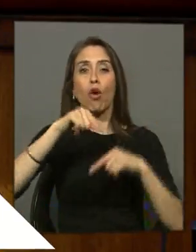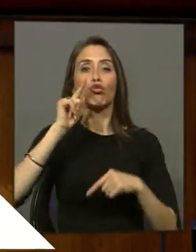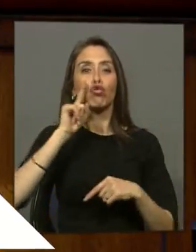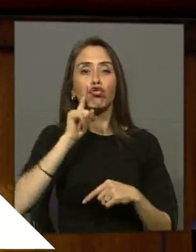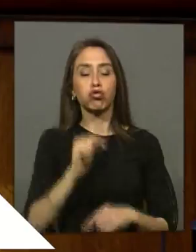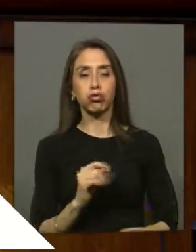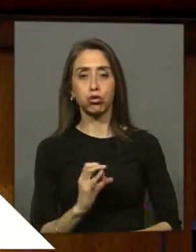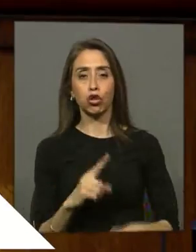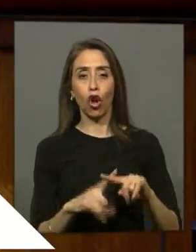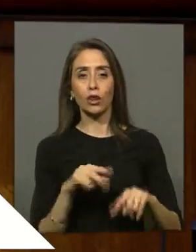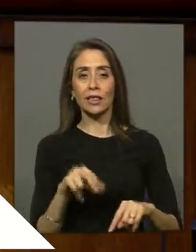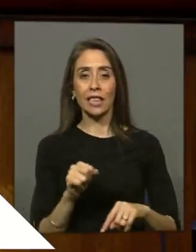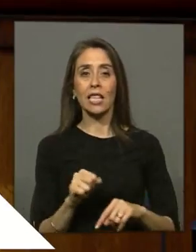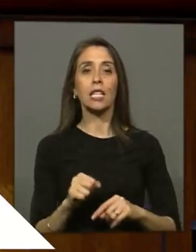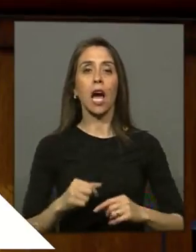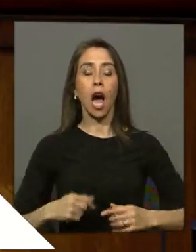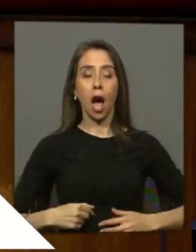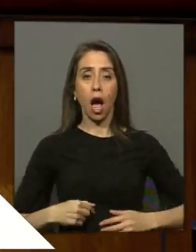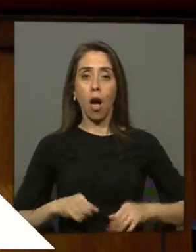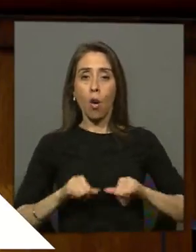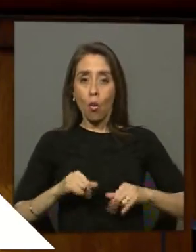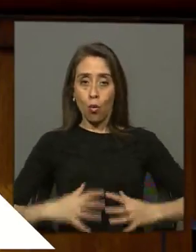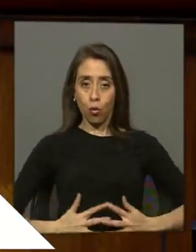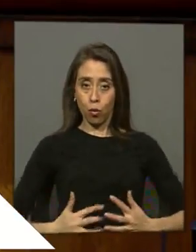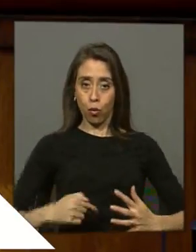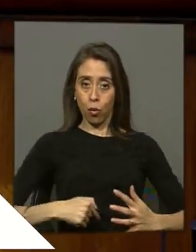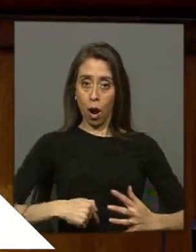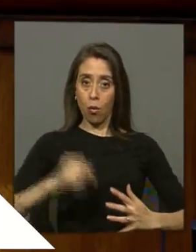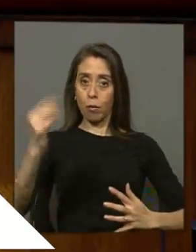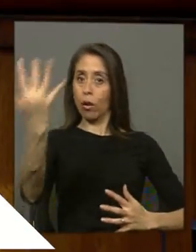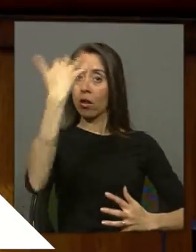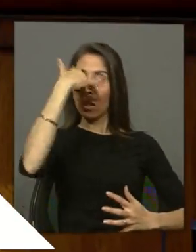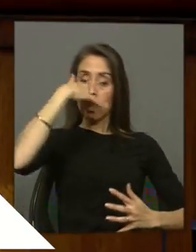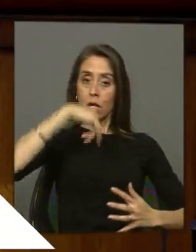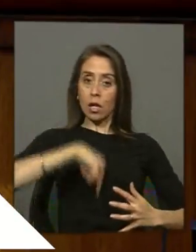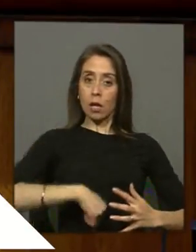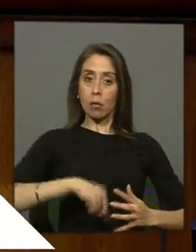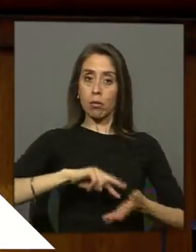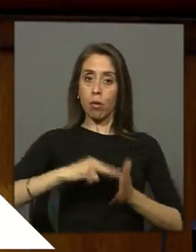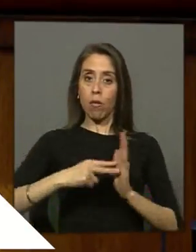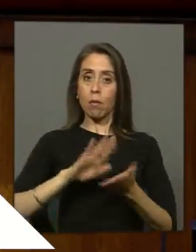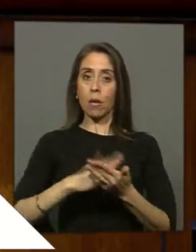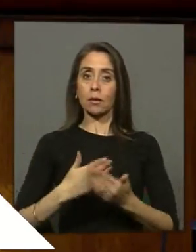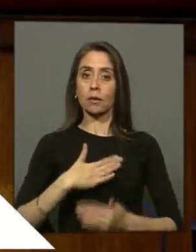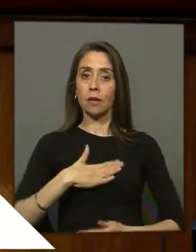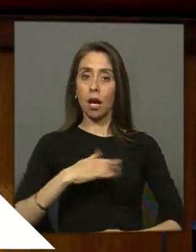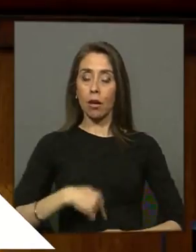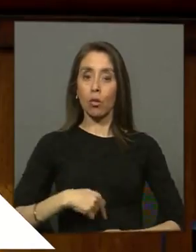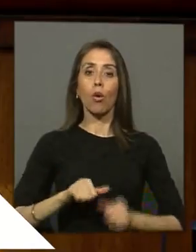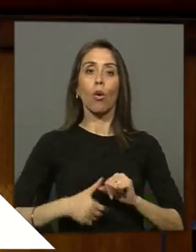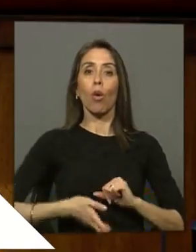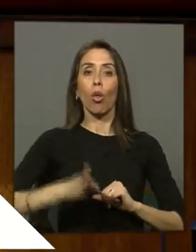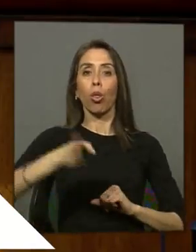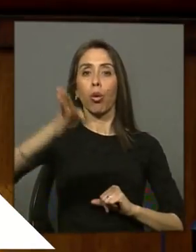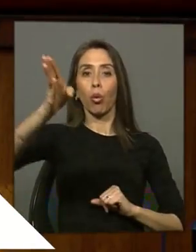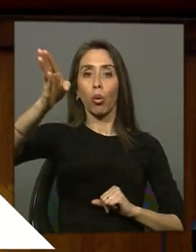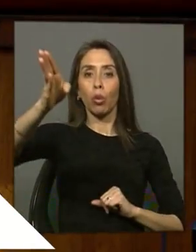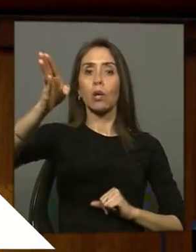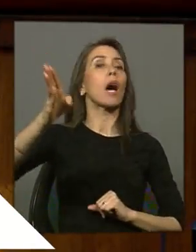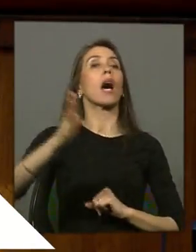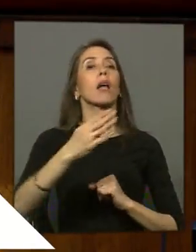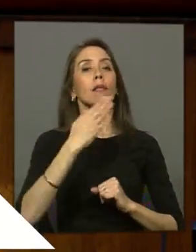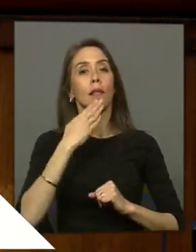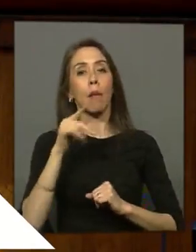afectar el desarrollo del embrión humano y además son perseverantes en el tiempo este seguimiento debería hacerse extensivo a los